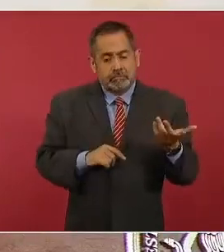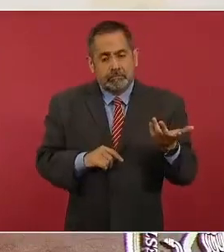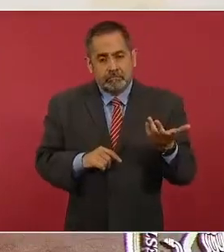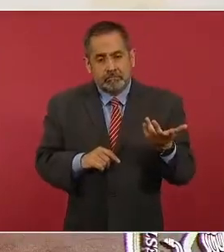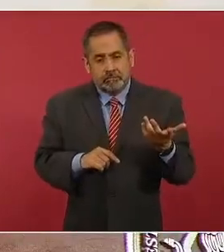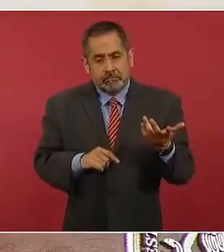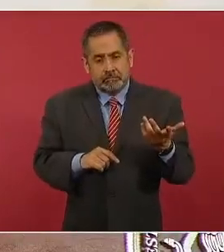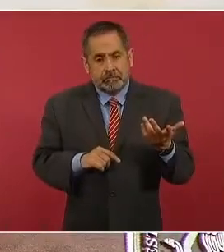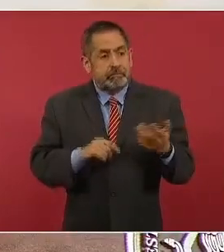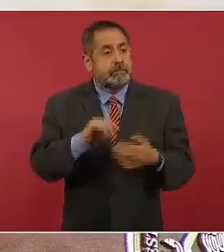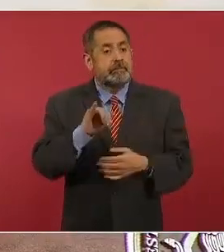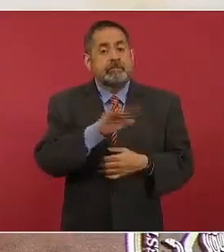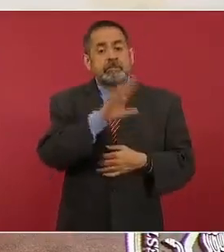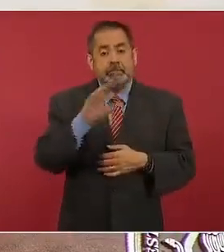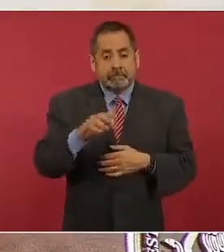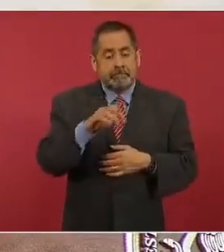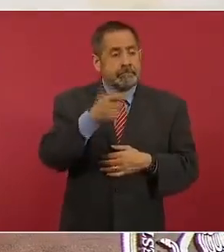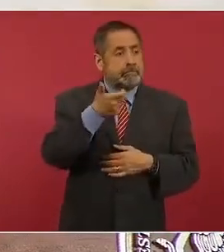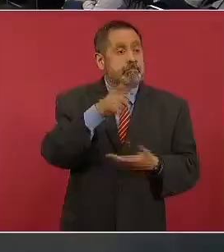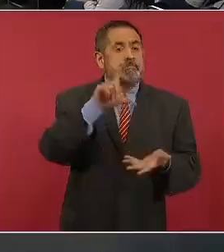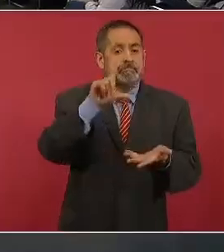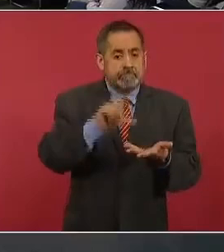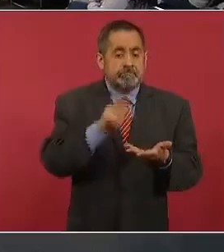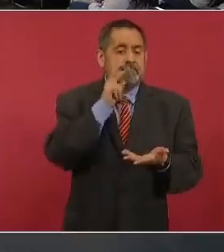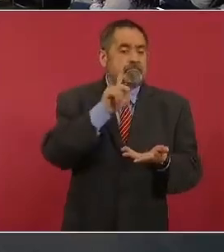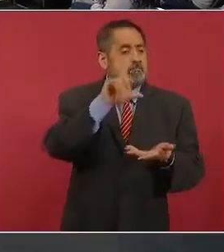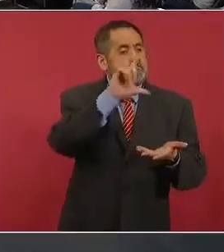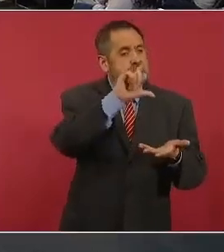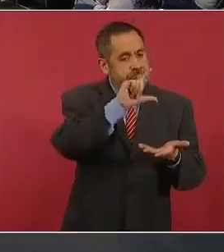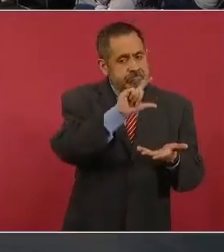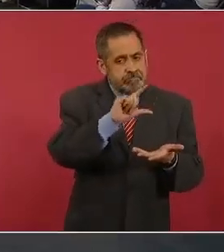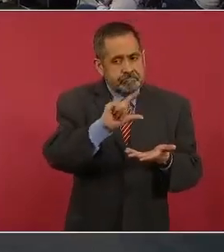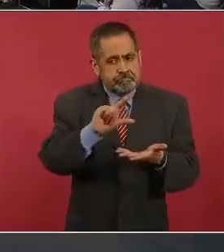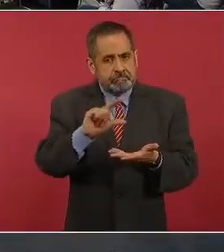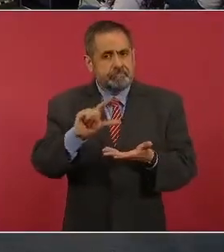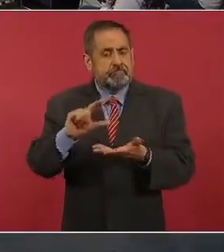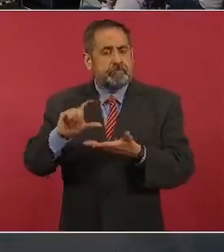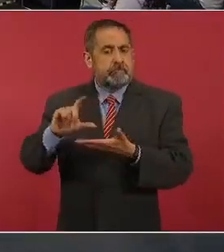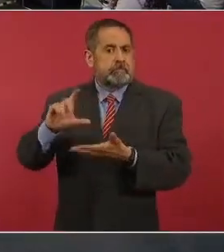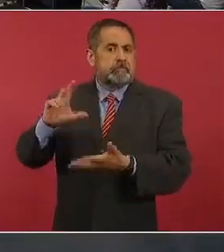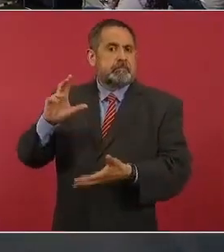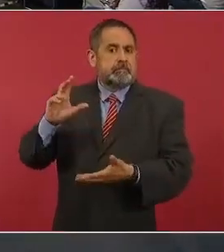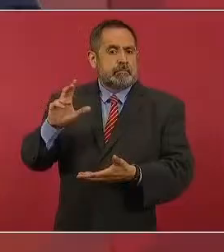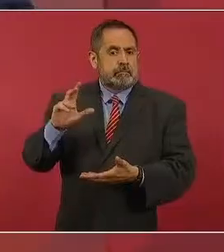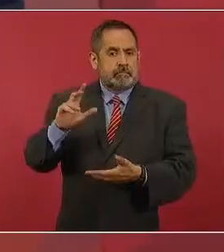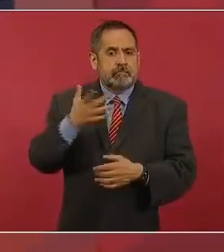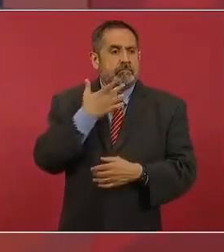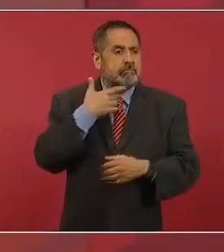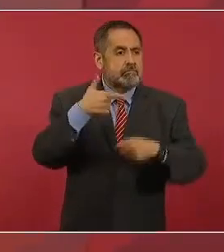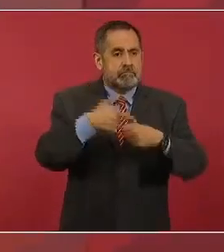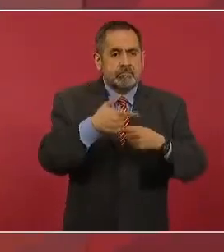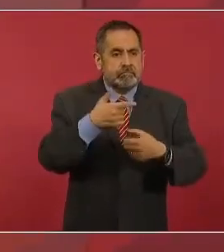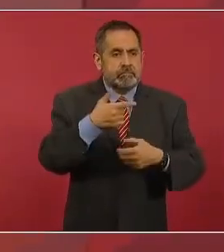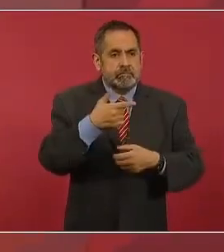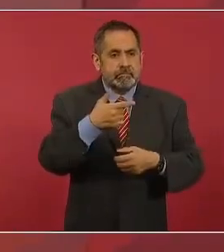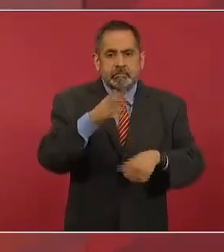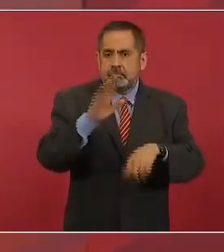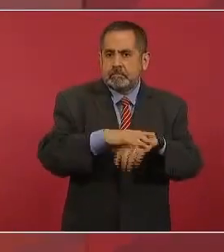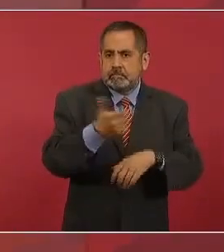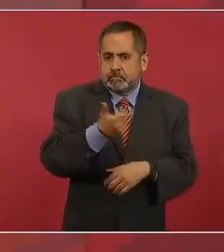ya empezaba a bajar el precio del crudo, sin embargo, no bajaba el precio de las gasolinas,